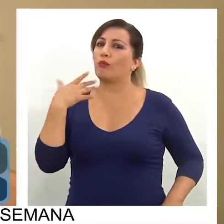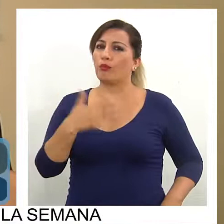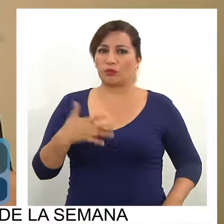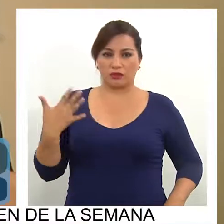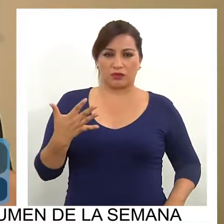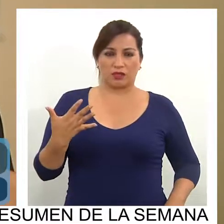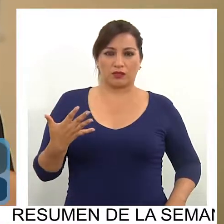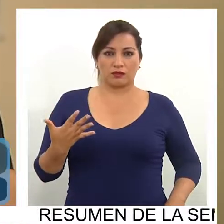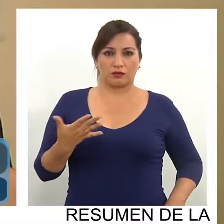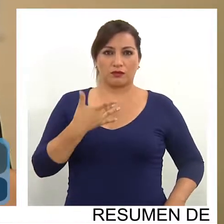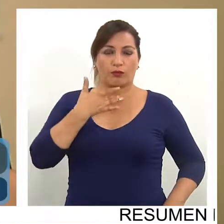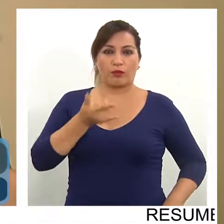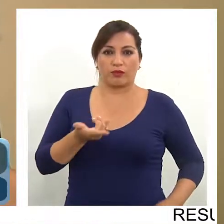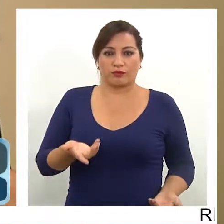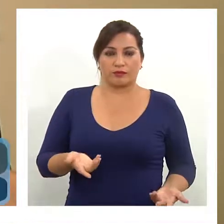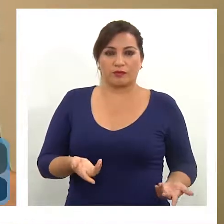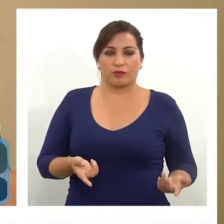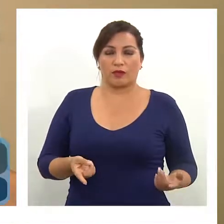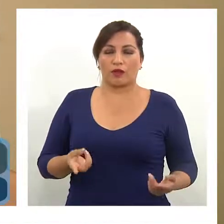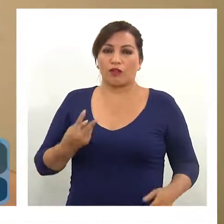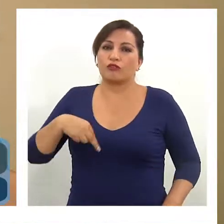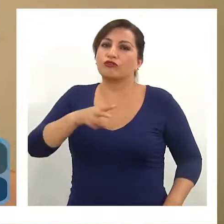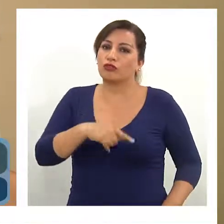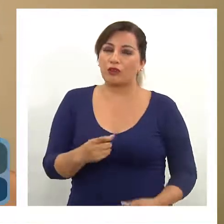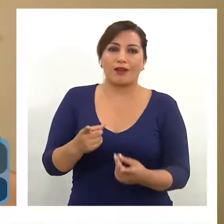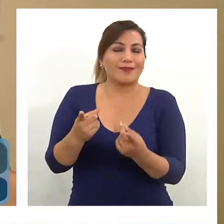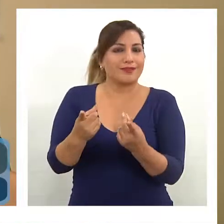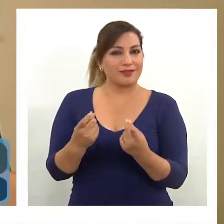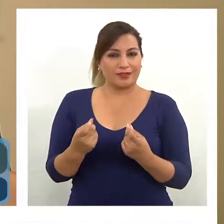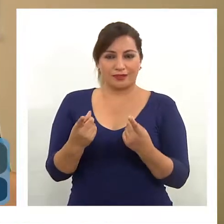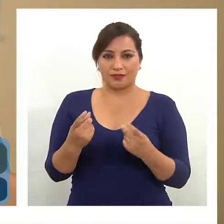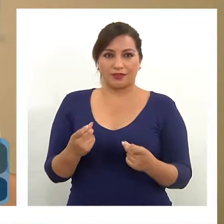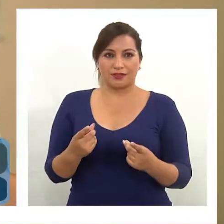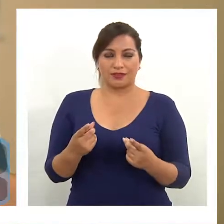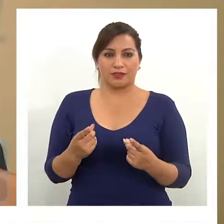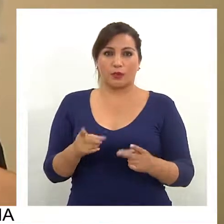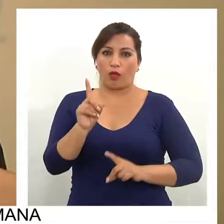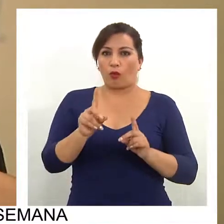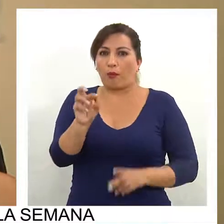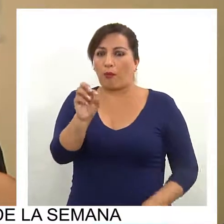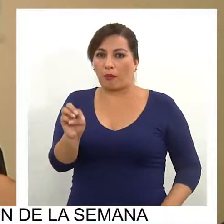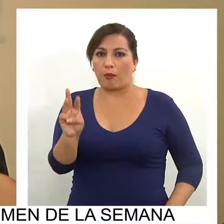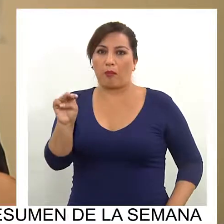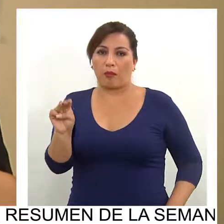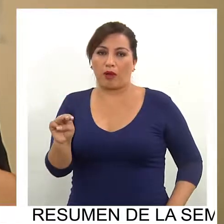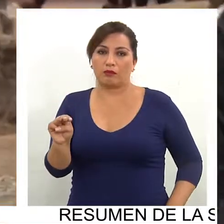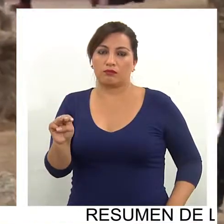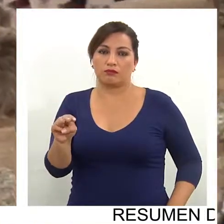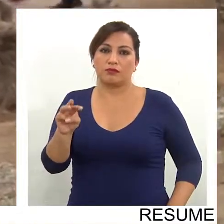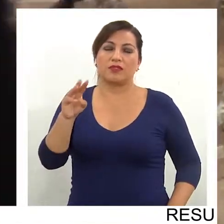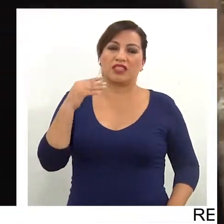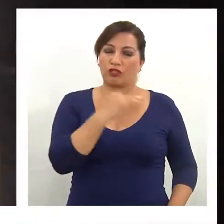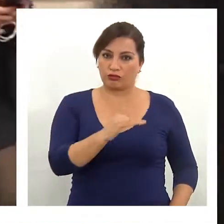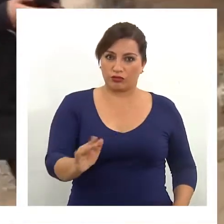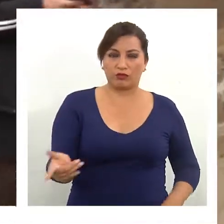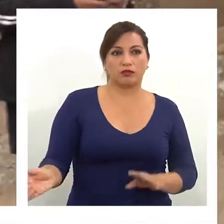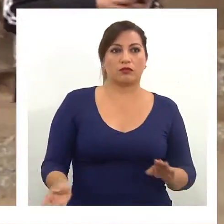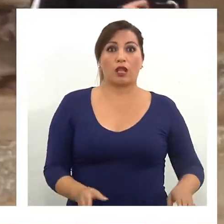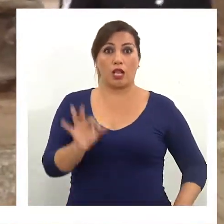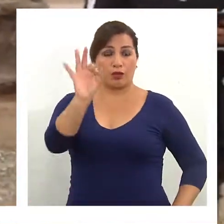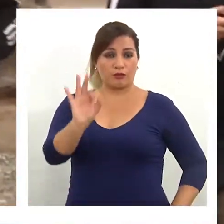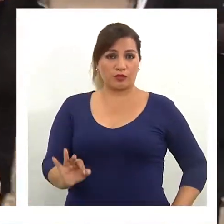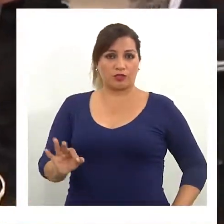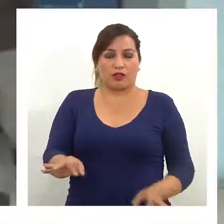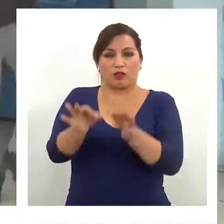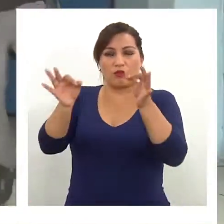los propios requerimientos y de las propias necesidades de los apoderados, de los niños. Según cifras